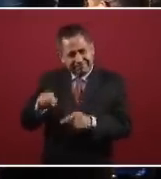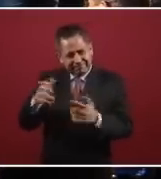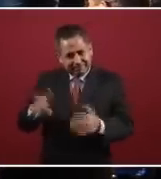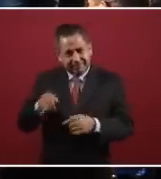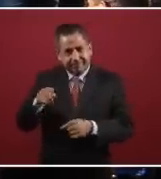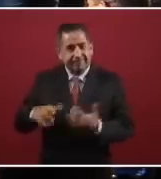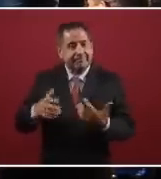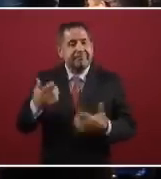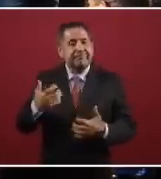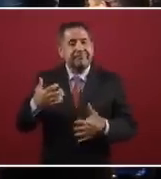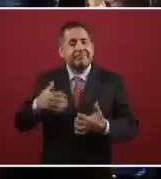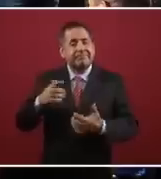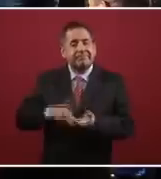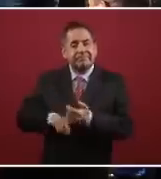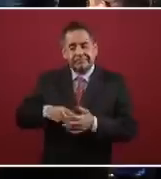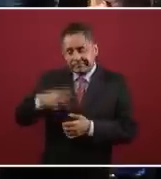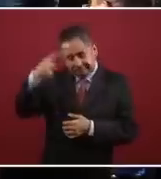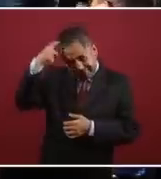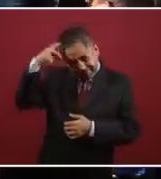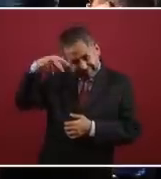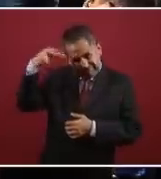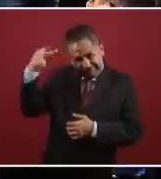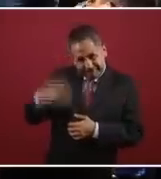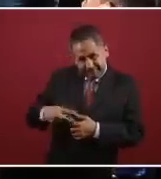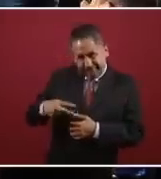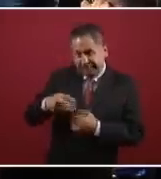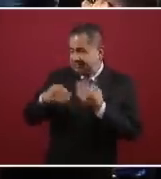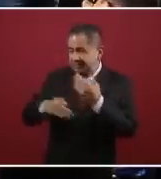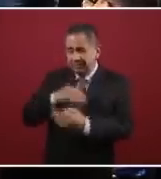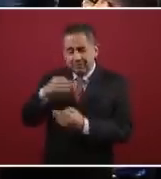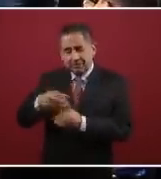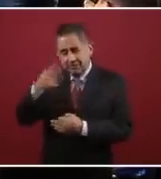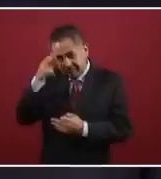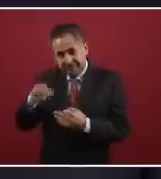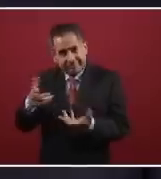es una empresa de todos los mexicanos,